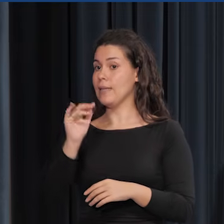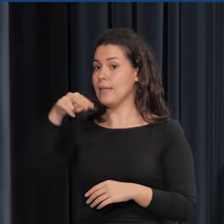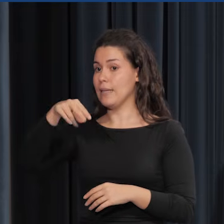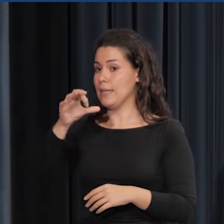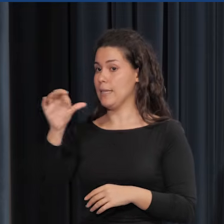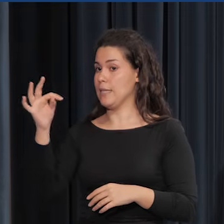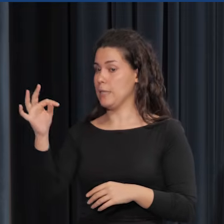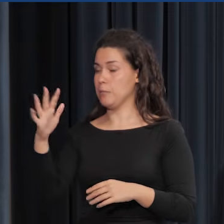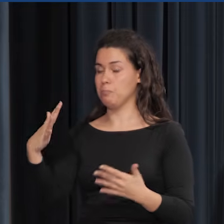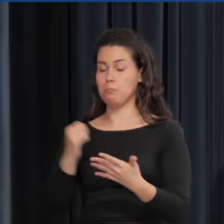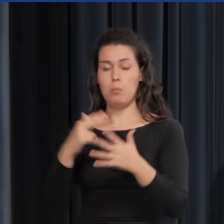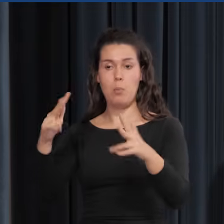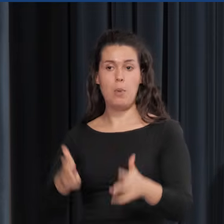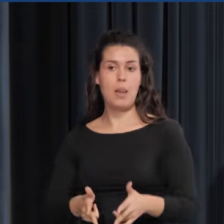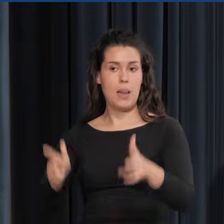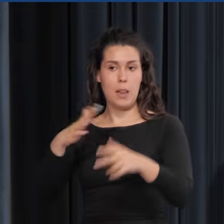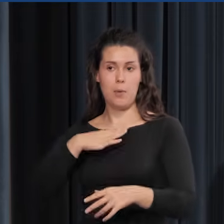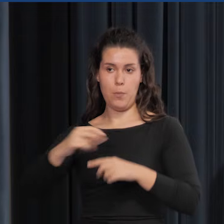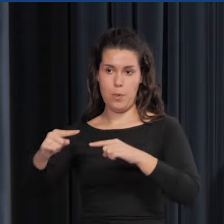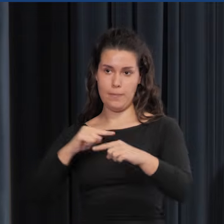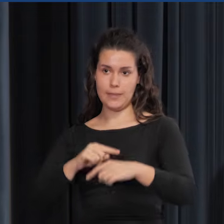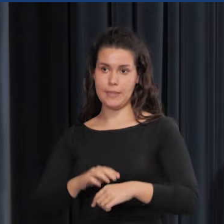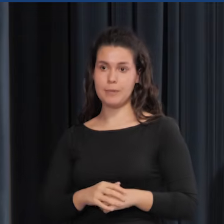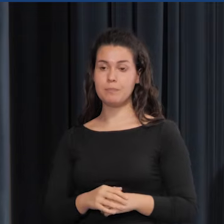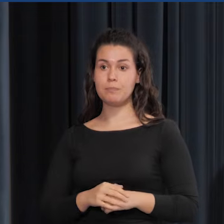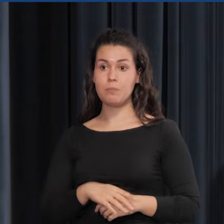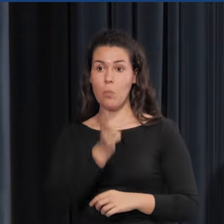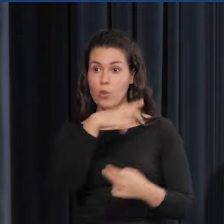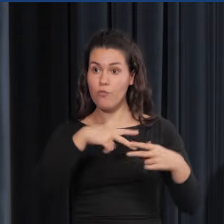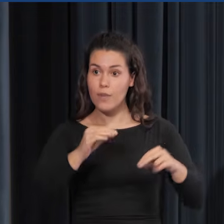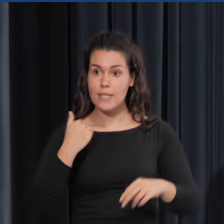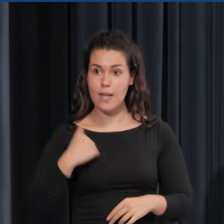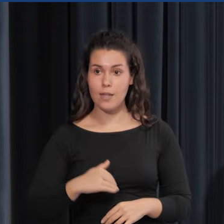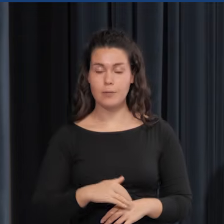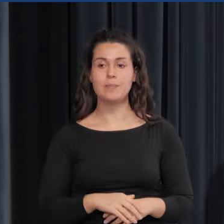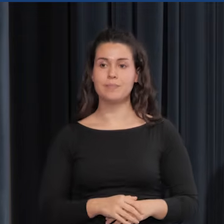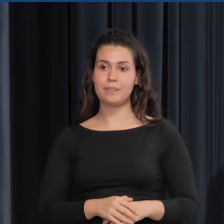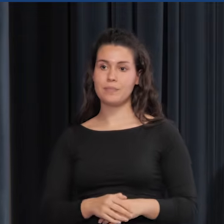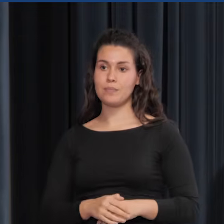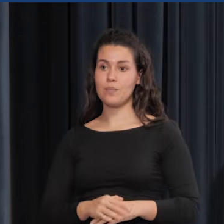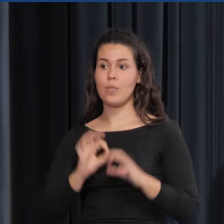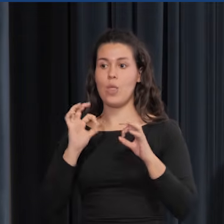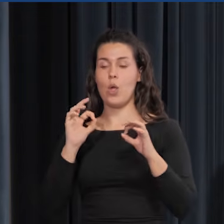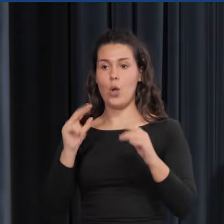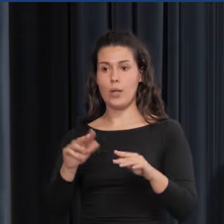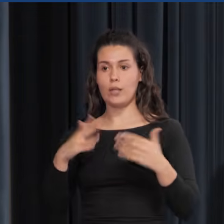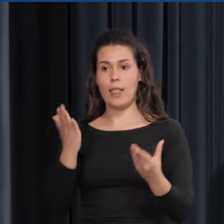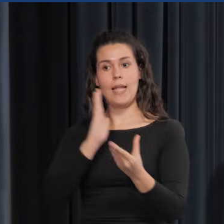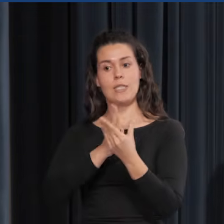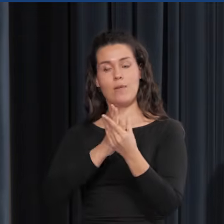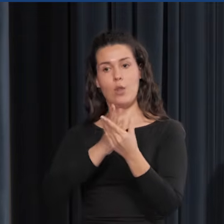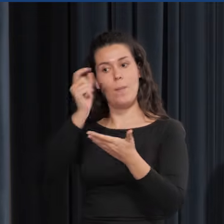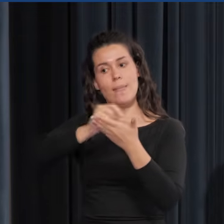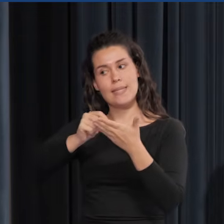abiertos para ello. Y nada, nosotros ahora, ¿ya habéis terminado? Vamos a proceder a meter